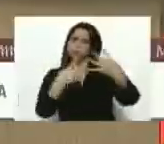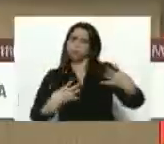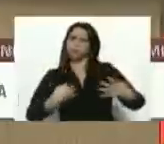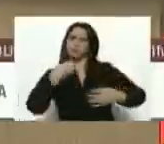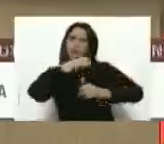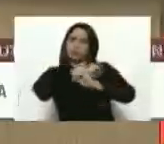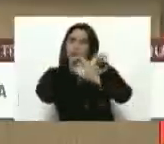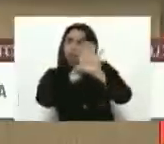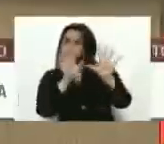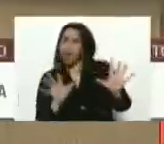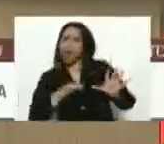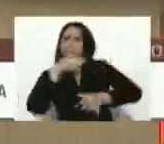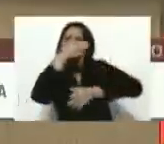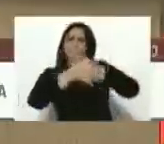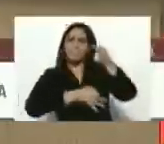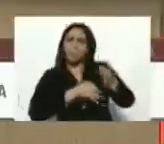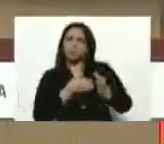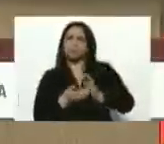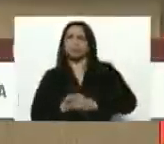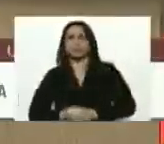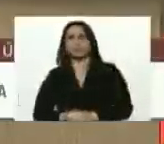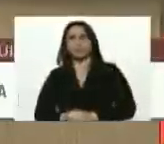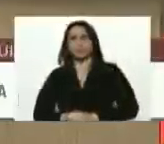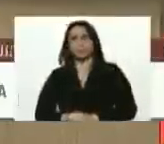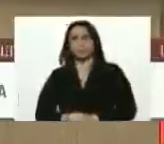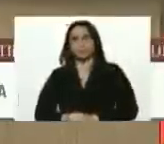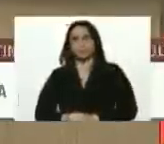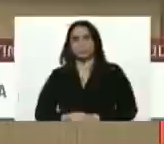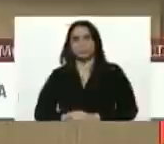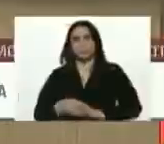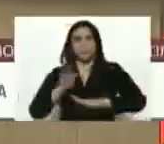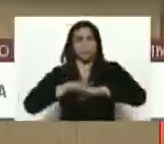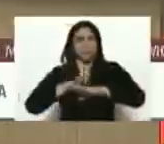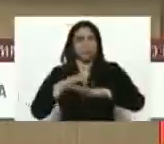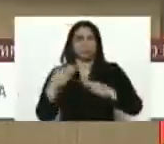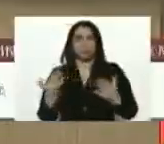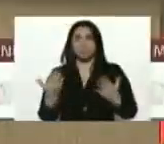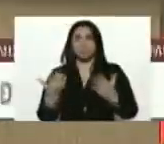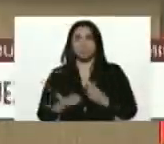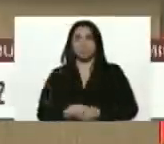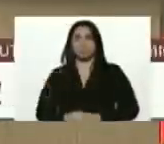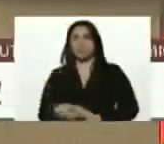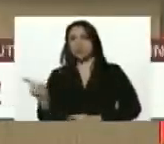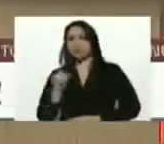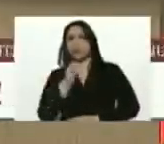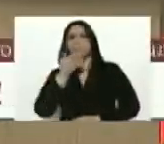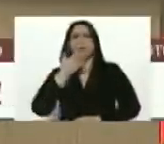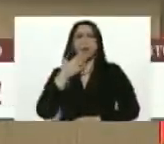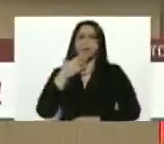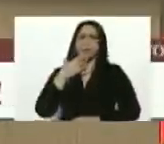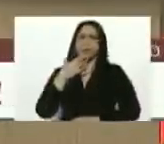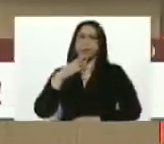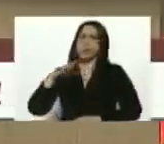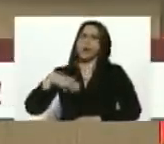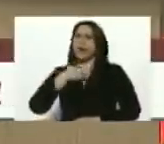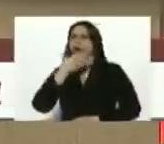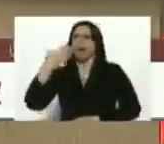transparencia, con absoluta claridad de lo que está ocurriendo. No para que cantemos victoria,